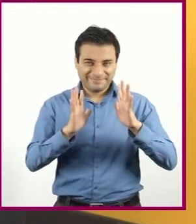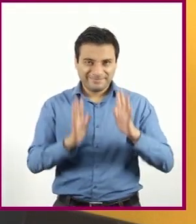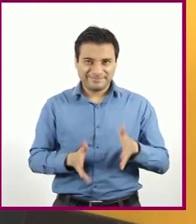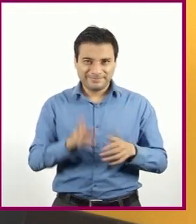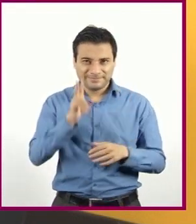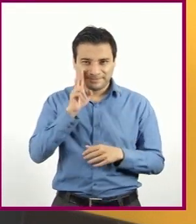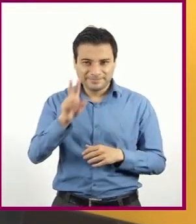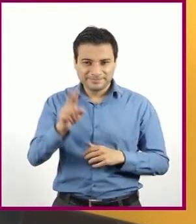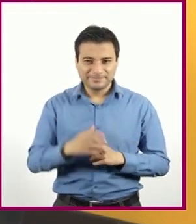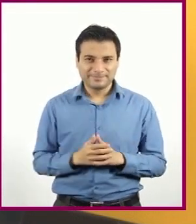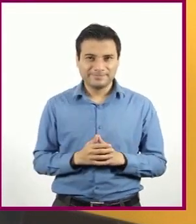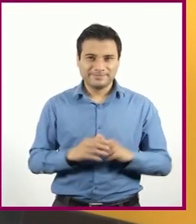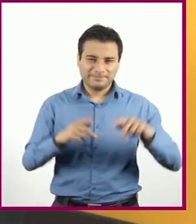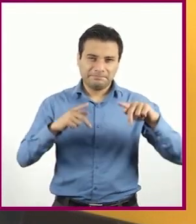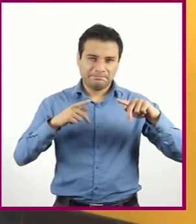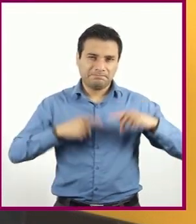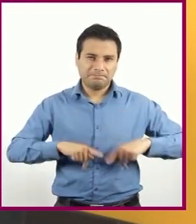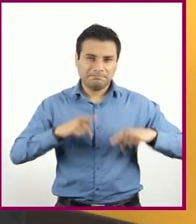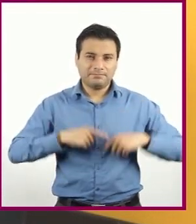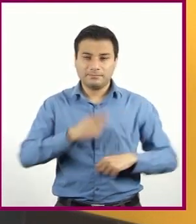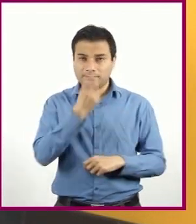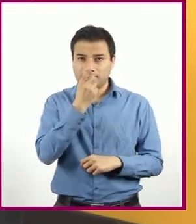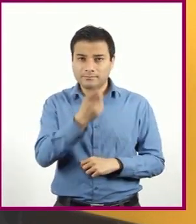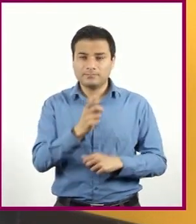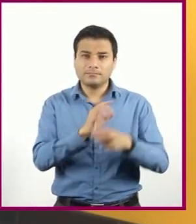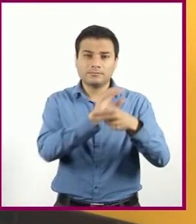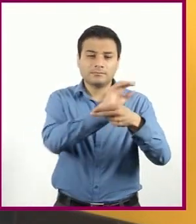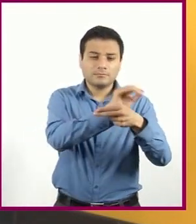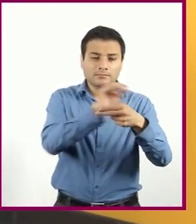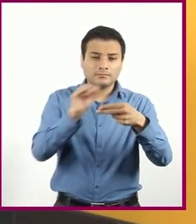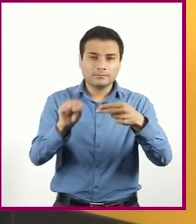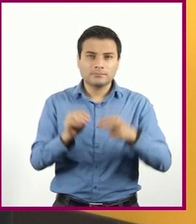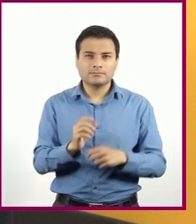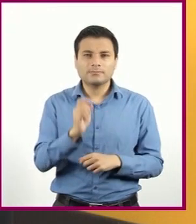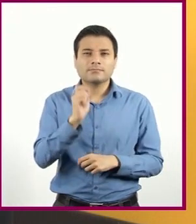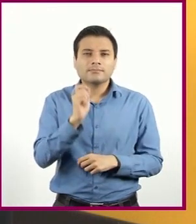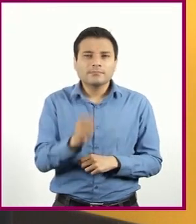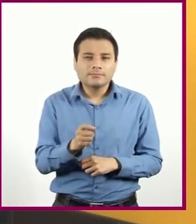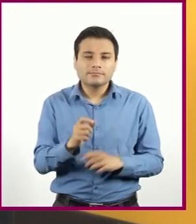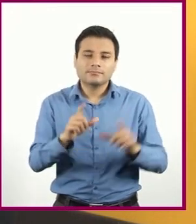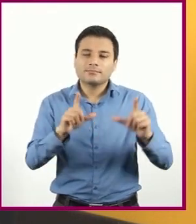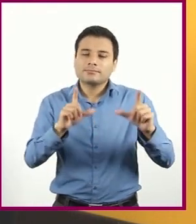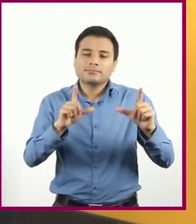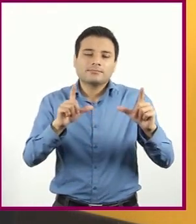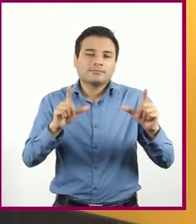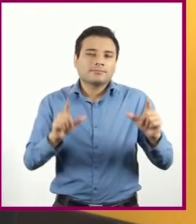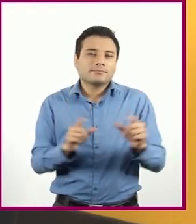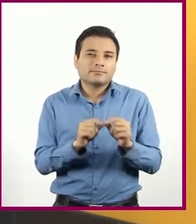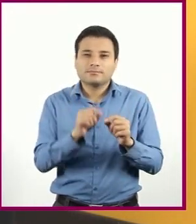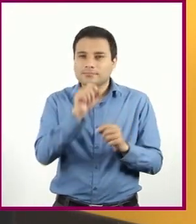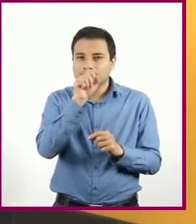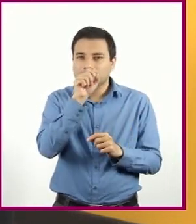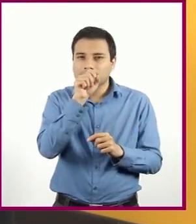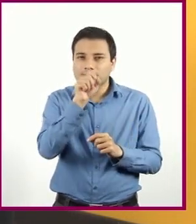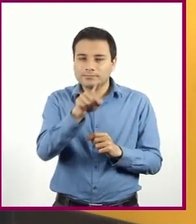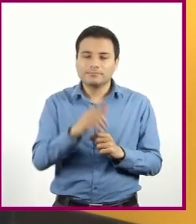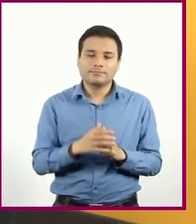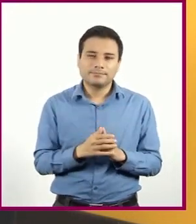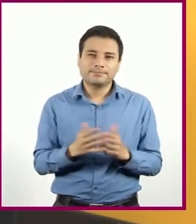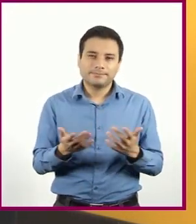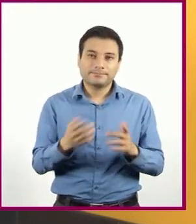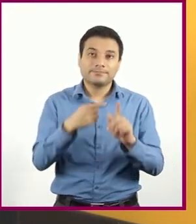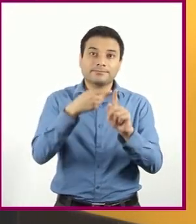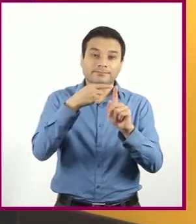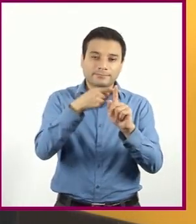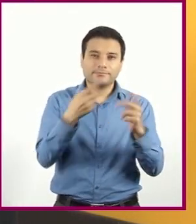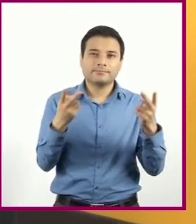la frase pasa del otro lado es efectivamente una abreviación de realizar la operación inversa de un